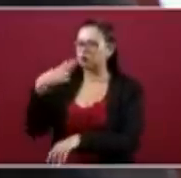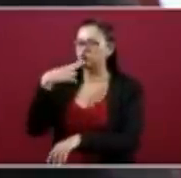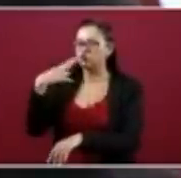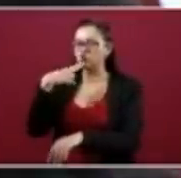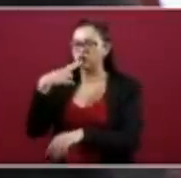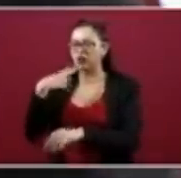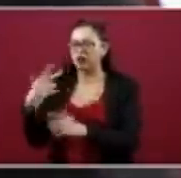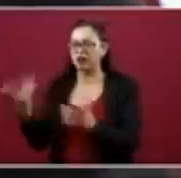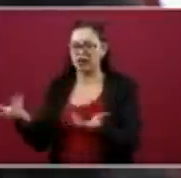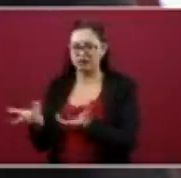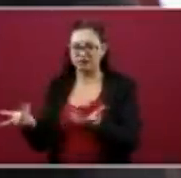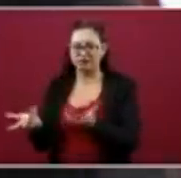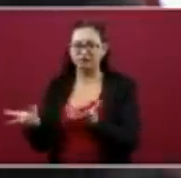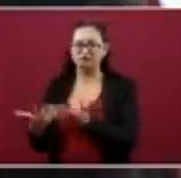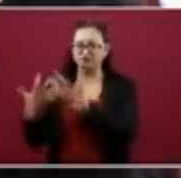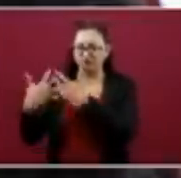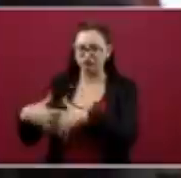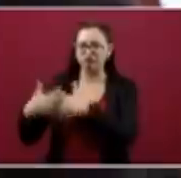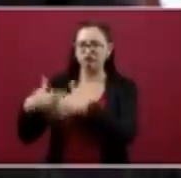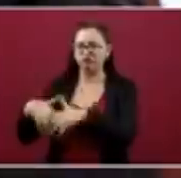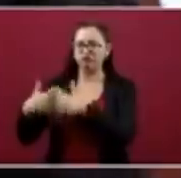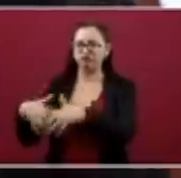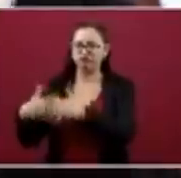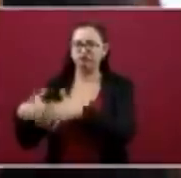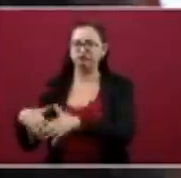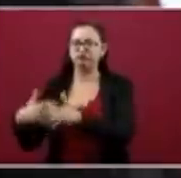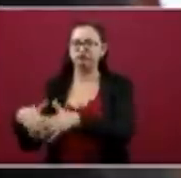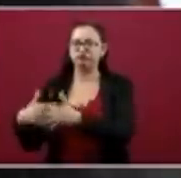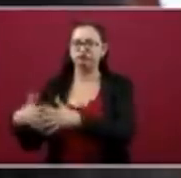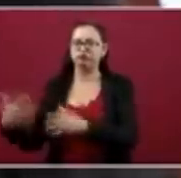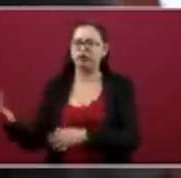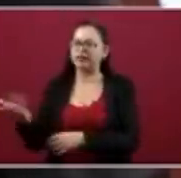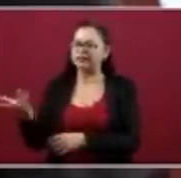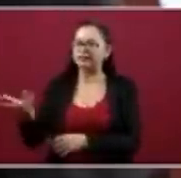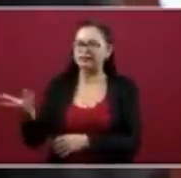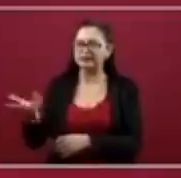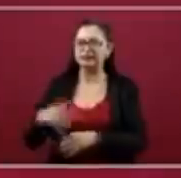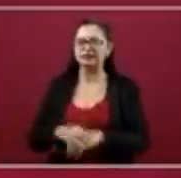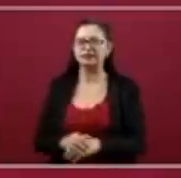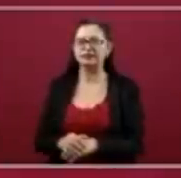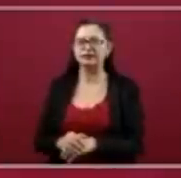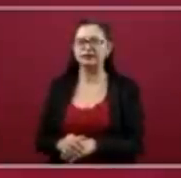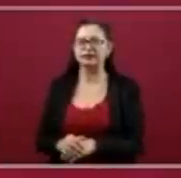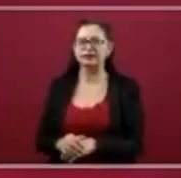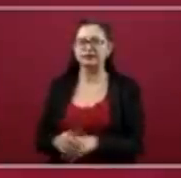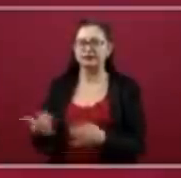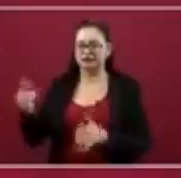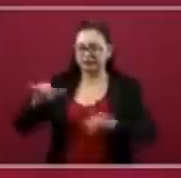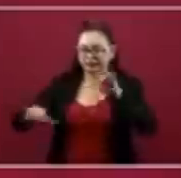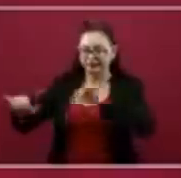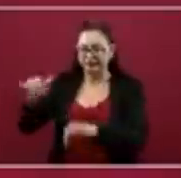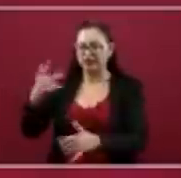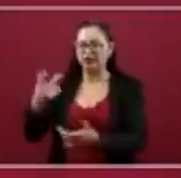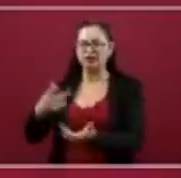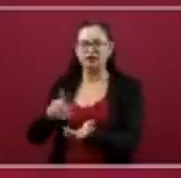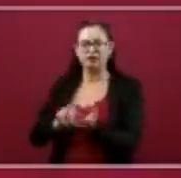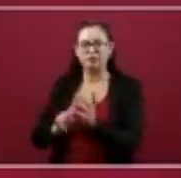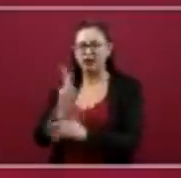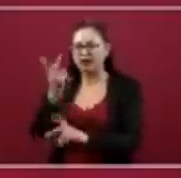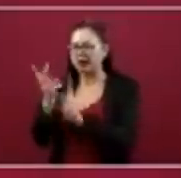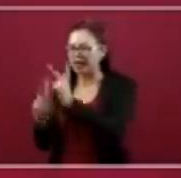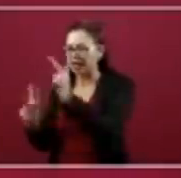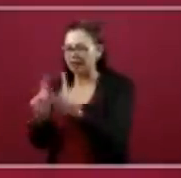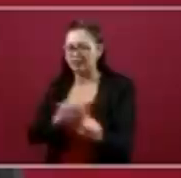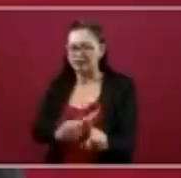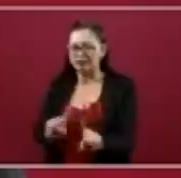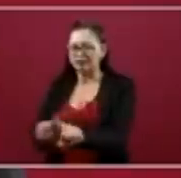utilizarla para producir los fertilizantes, porque se está comprando el fertilizante